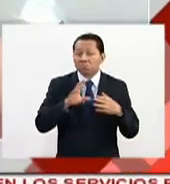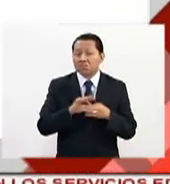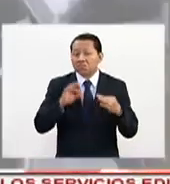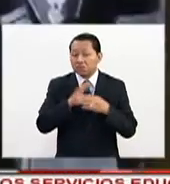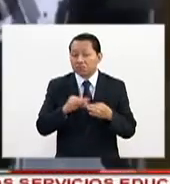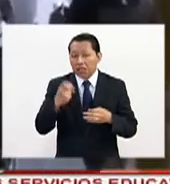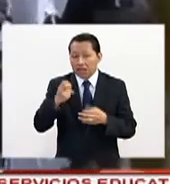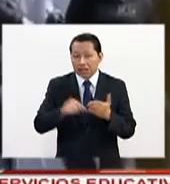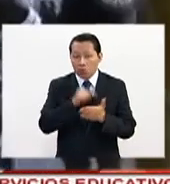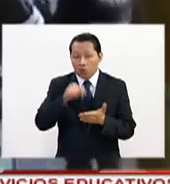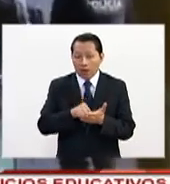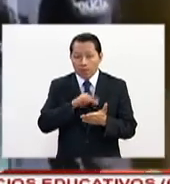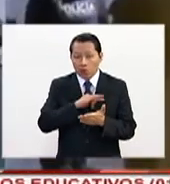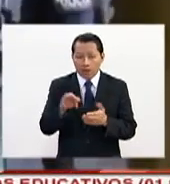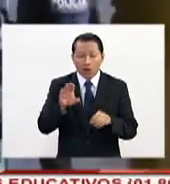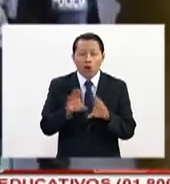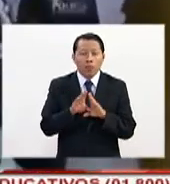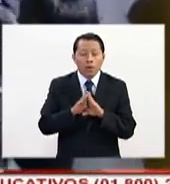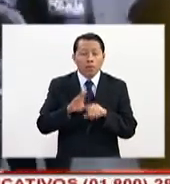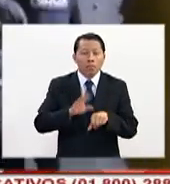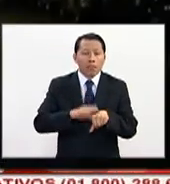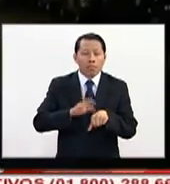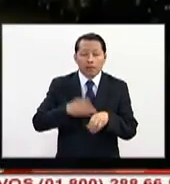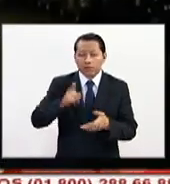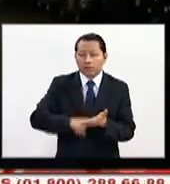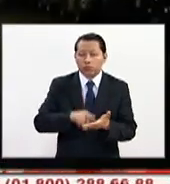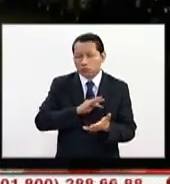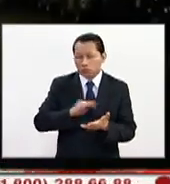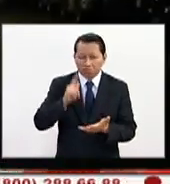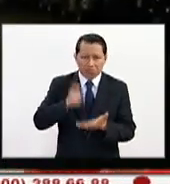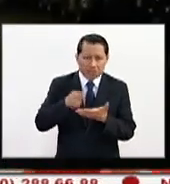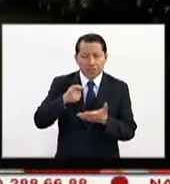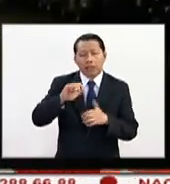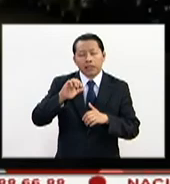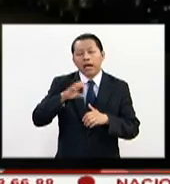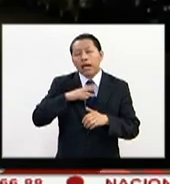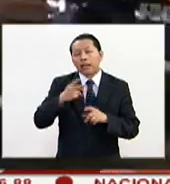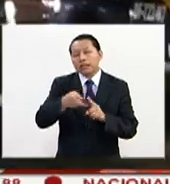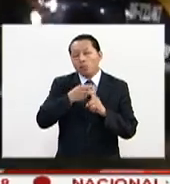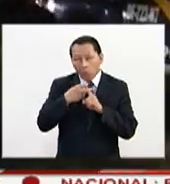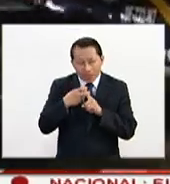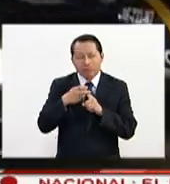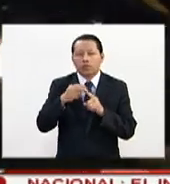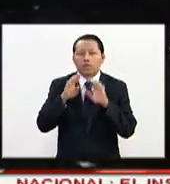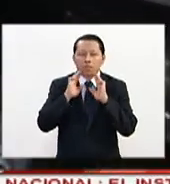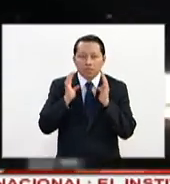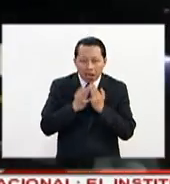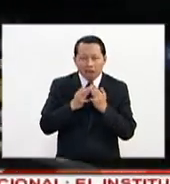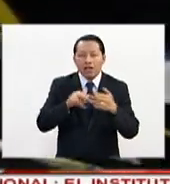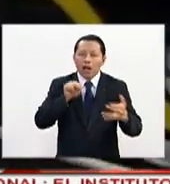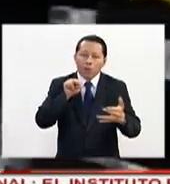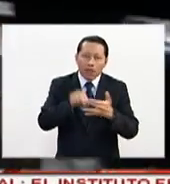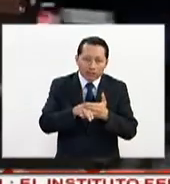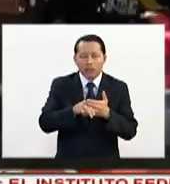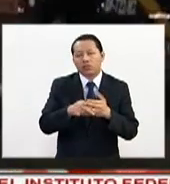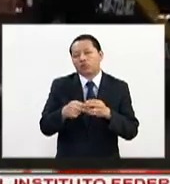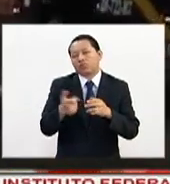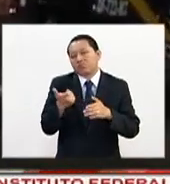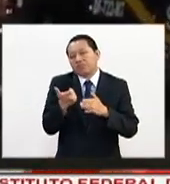en dicha zona se encuentran los internos que fueron sentenciados por secuestro, delincuencia organizada, homicidio y